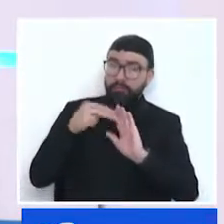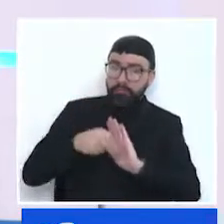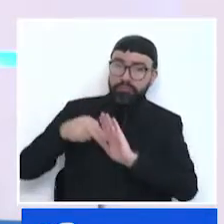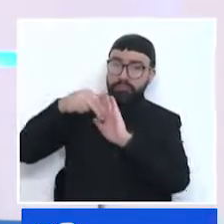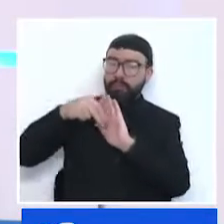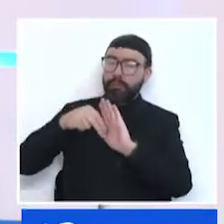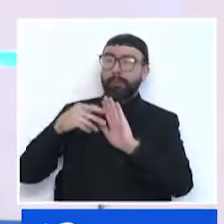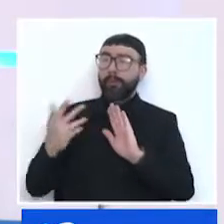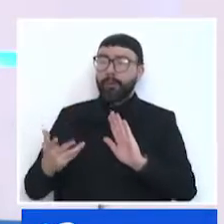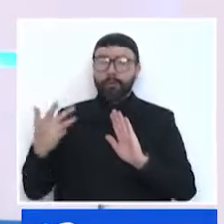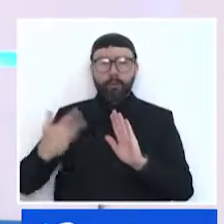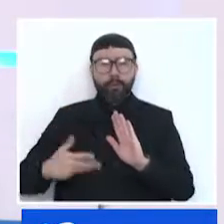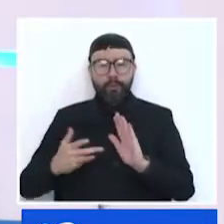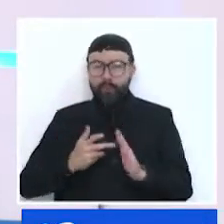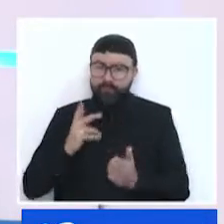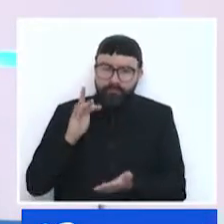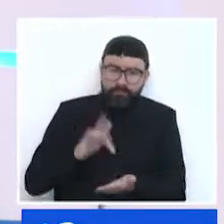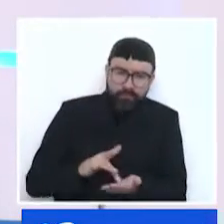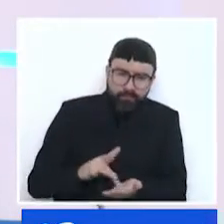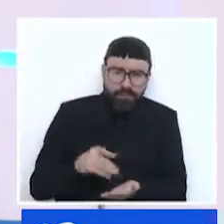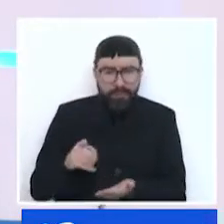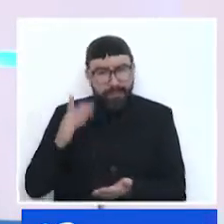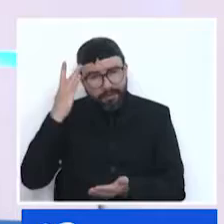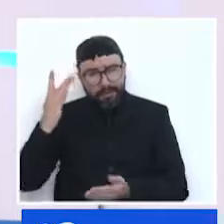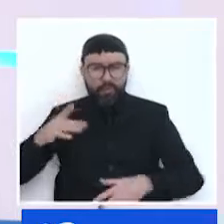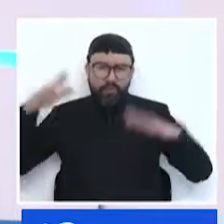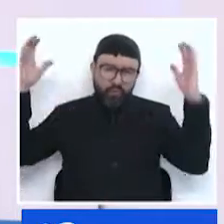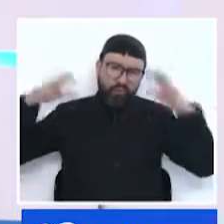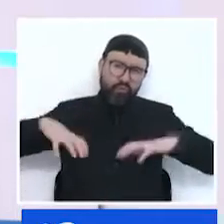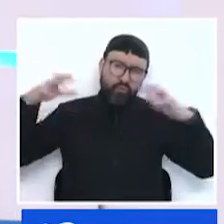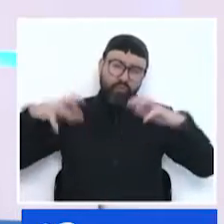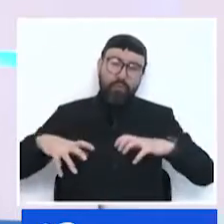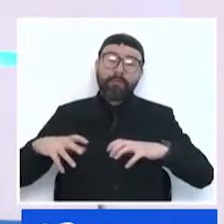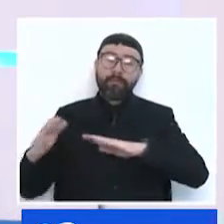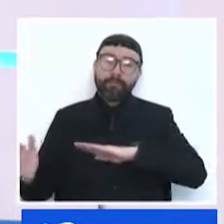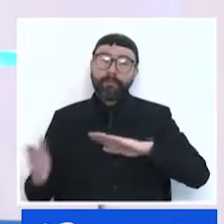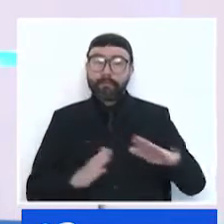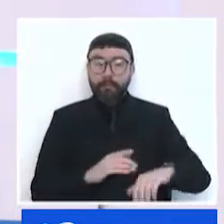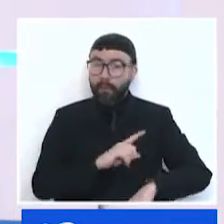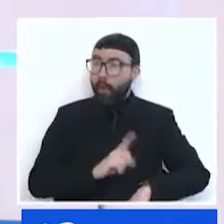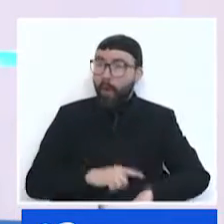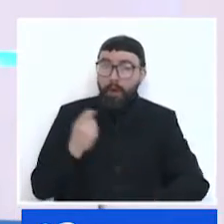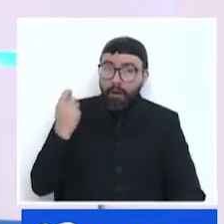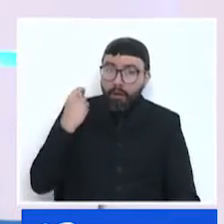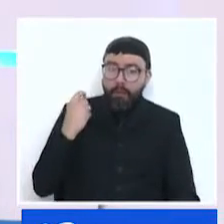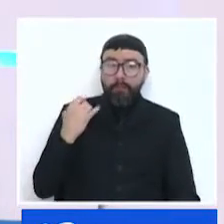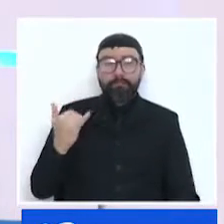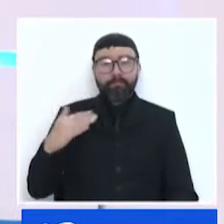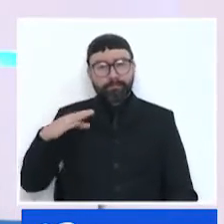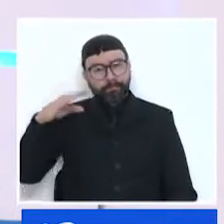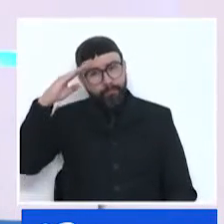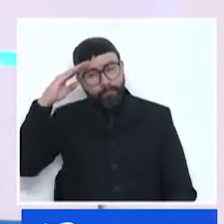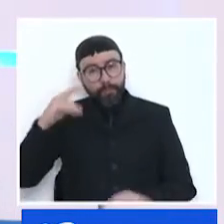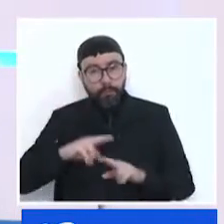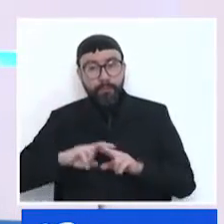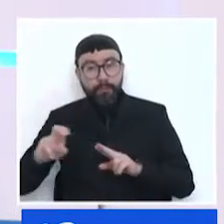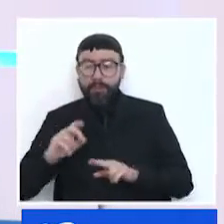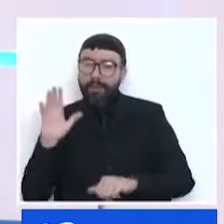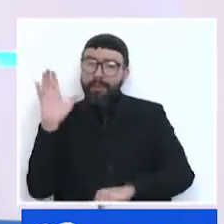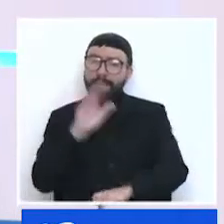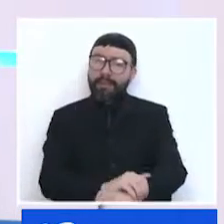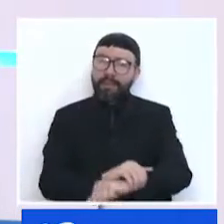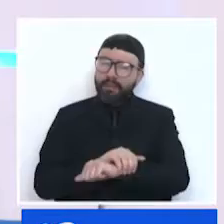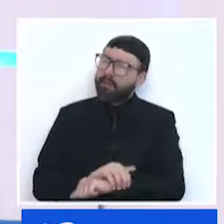cómo han atendido la emergencia producto de las fuertes lluvias. Y mucha atención que en las últimas horas la Policía Metropolitana de Manizales logró la captura del